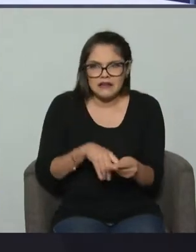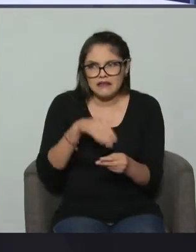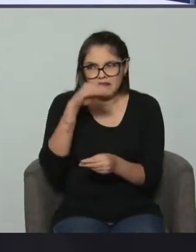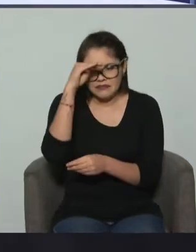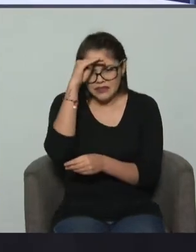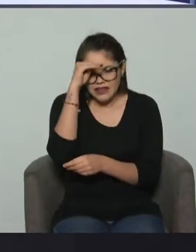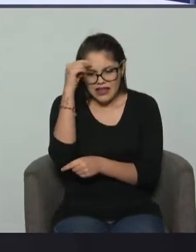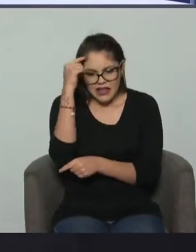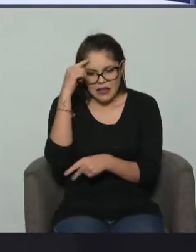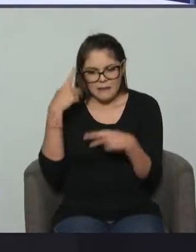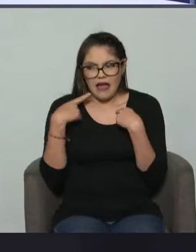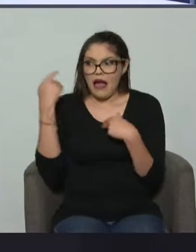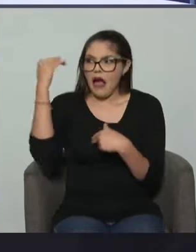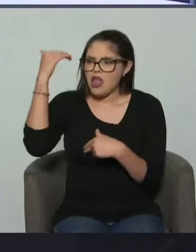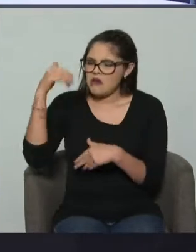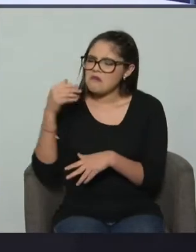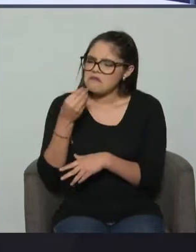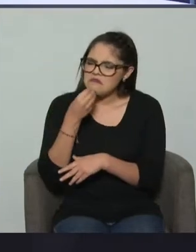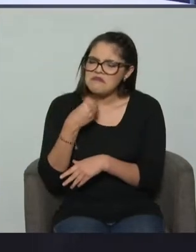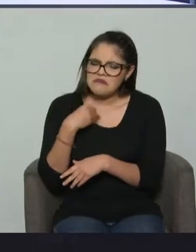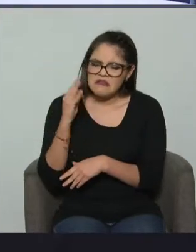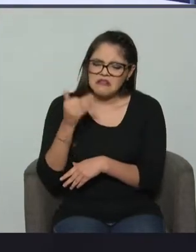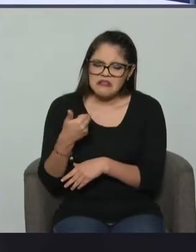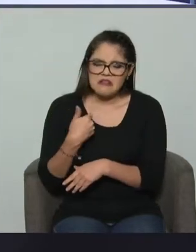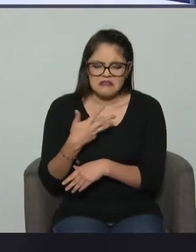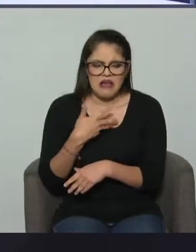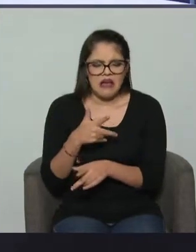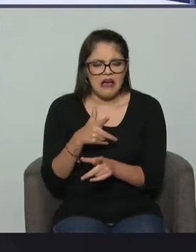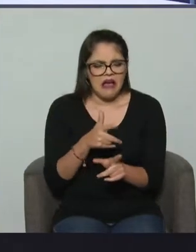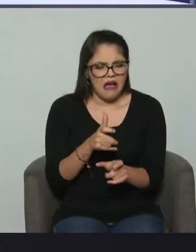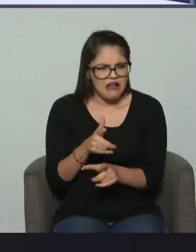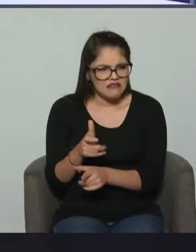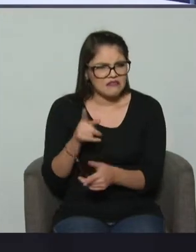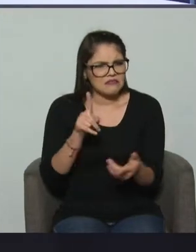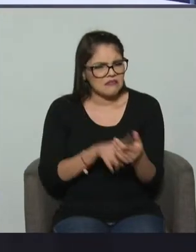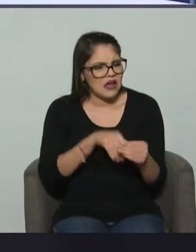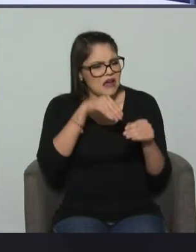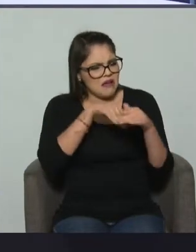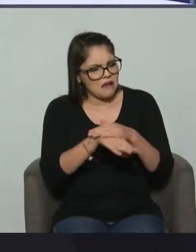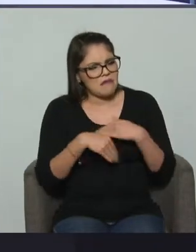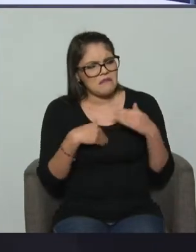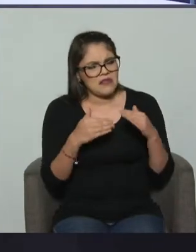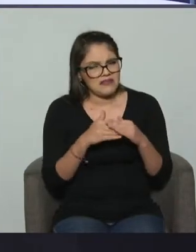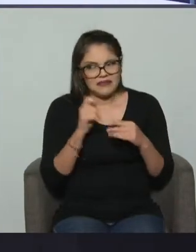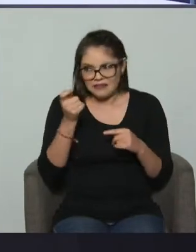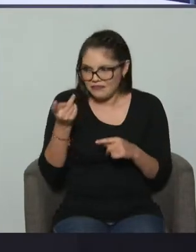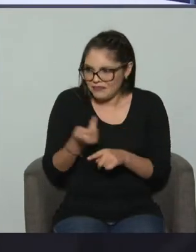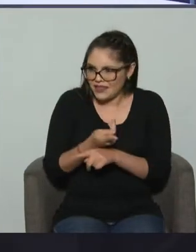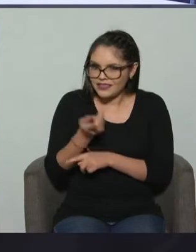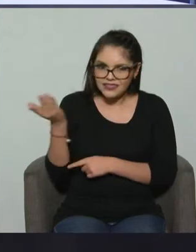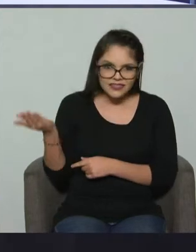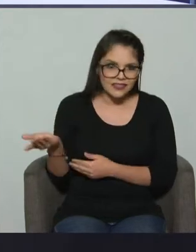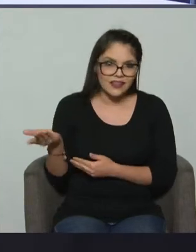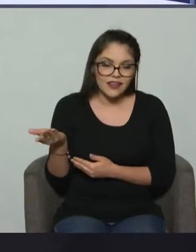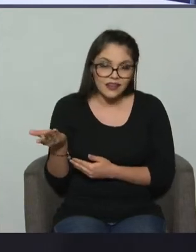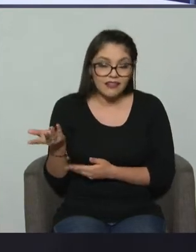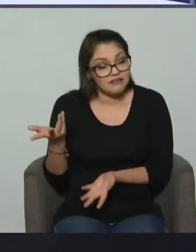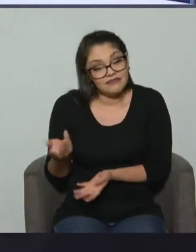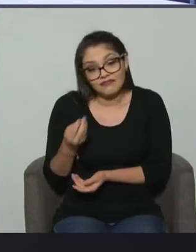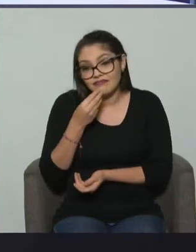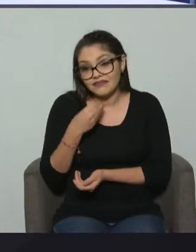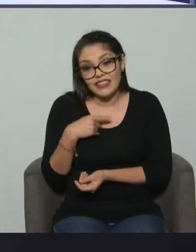sucedido. Y ahora llévalo hacia lo que son los espacios de convivencia,